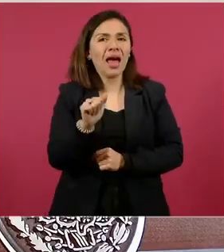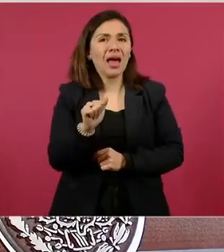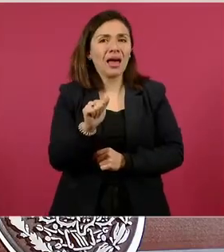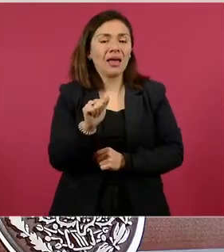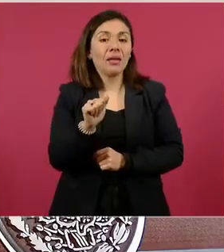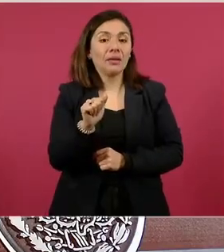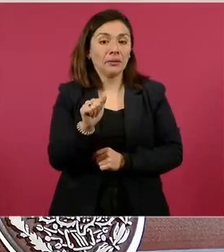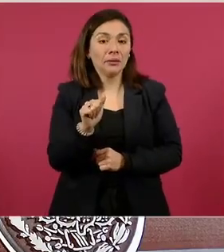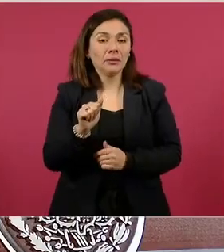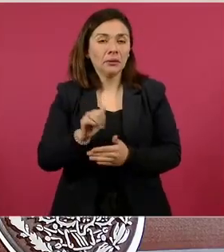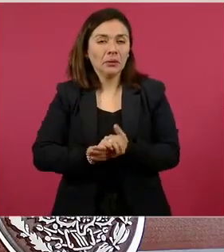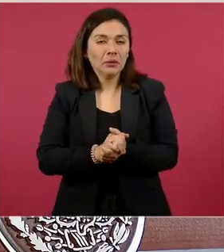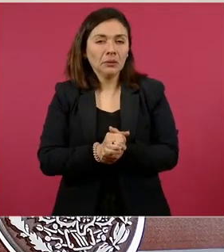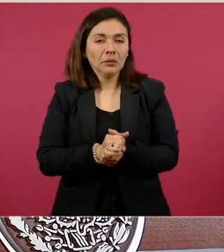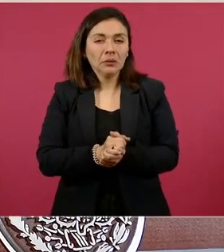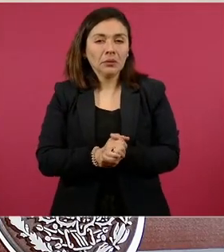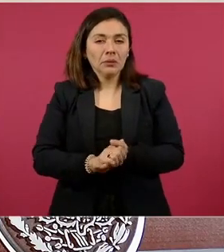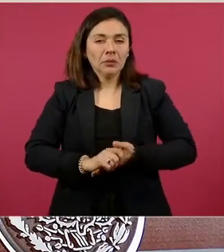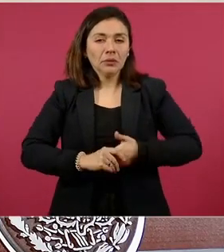Sí, ¿no?